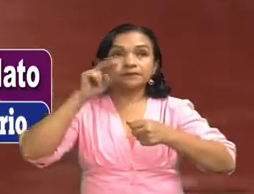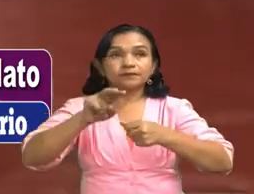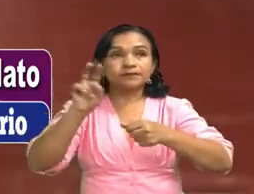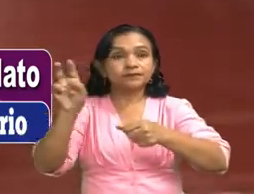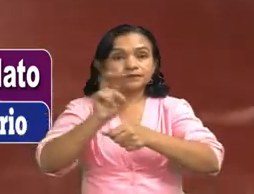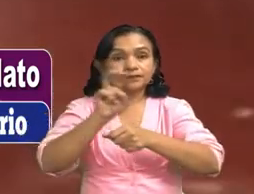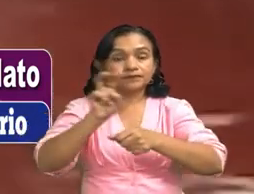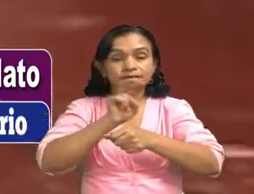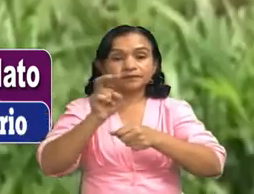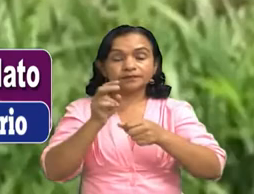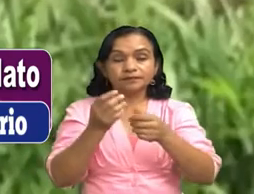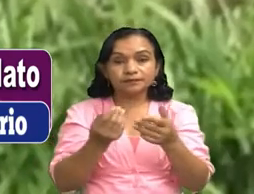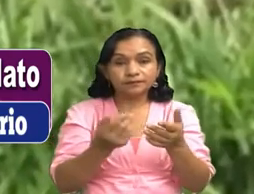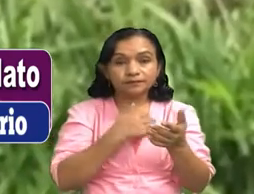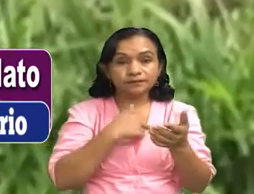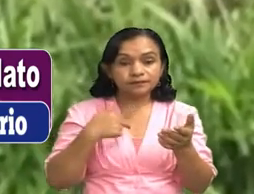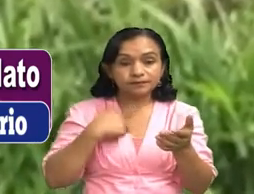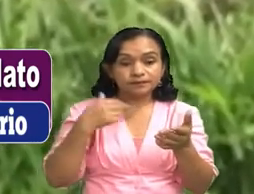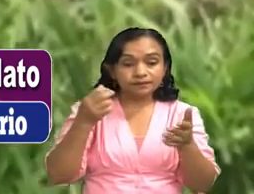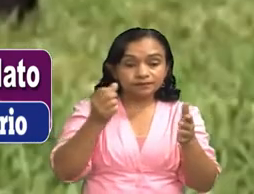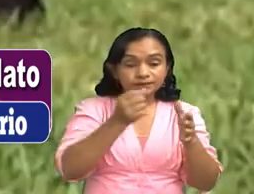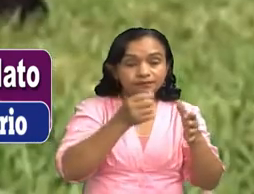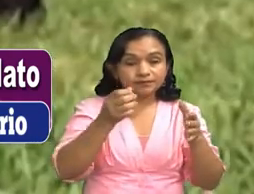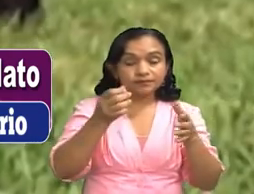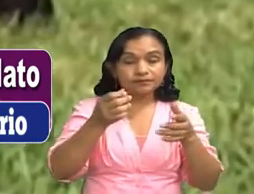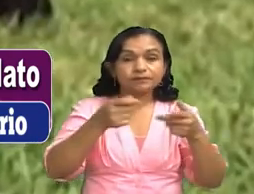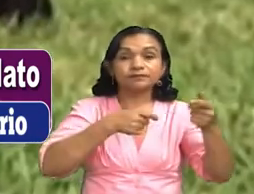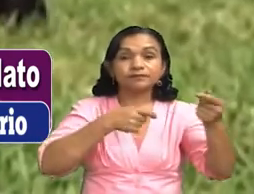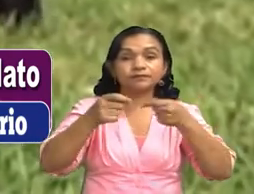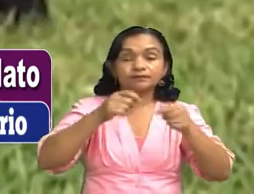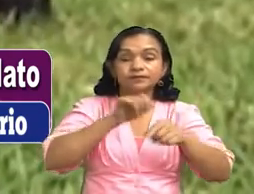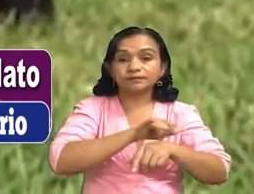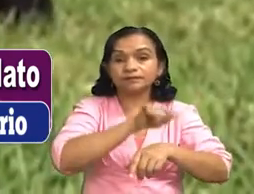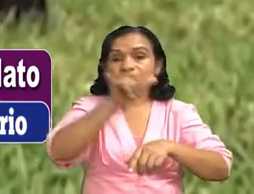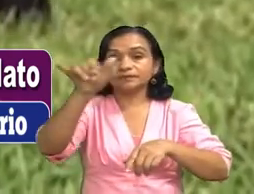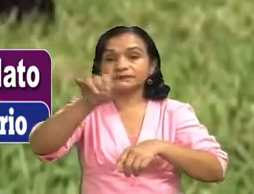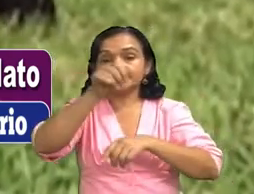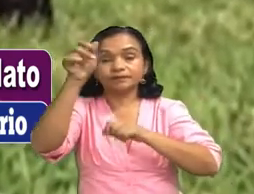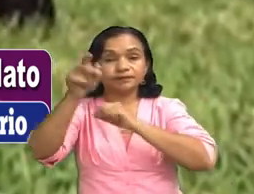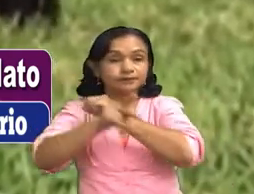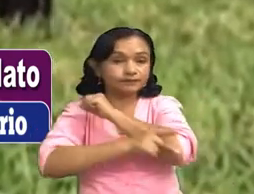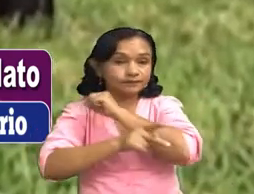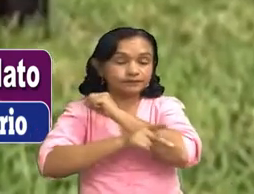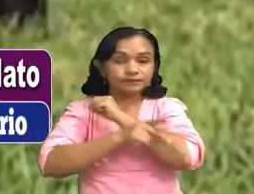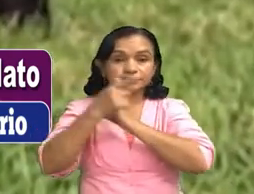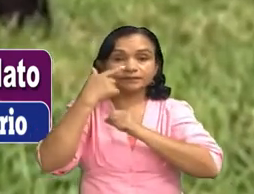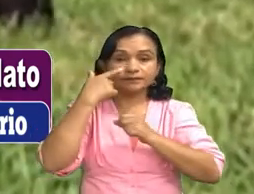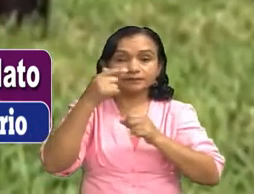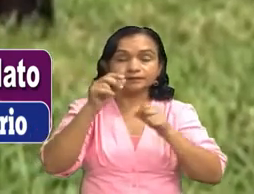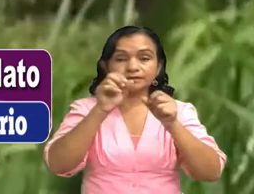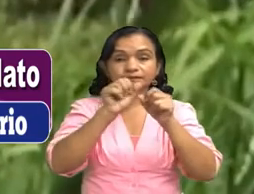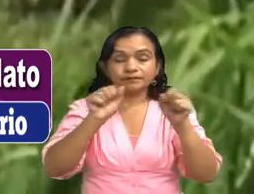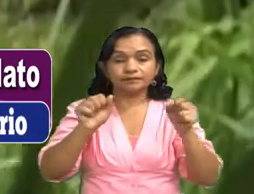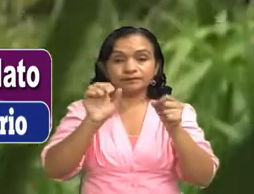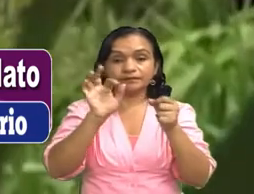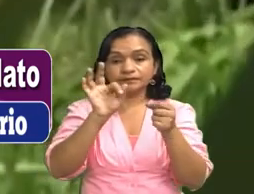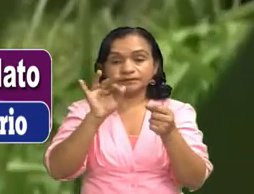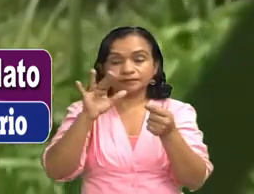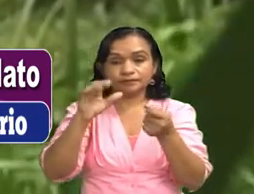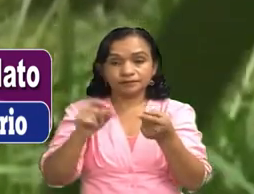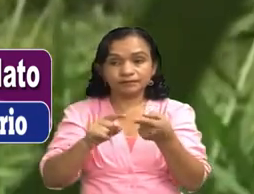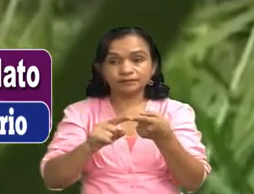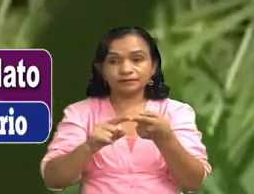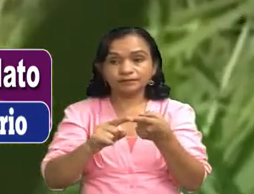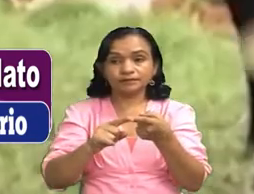Y las plantas procesadoras de exportación, ya, todas esas que conocen, la San Francisco, la que, okay, te dije que el